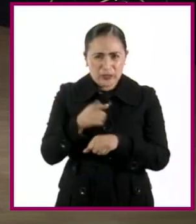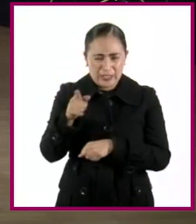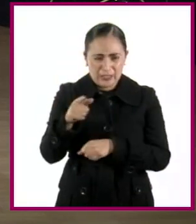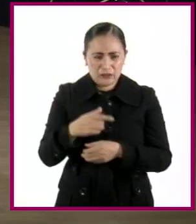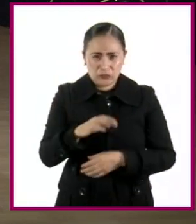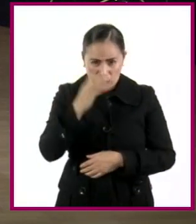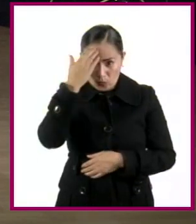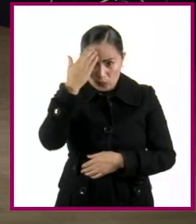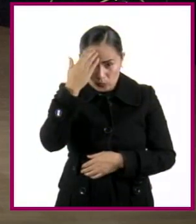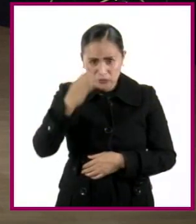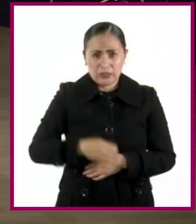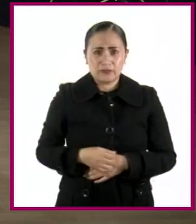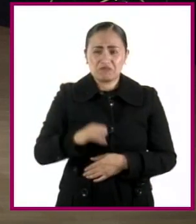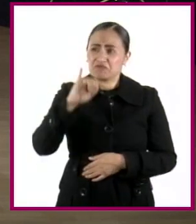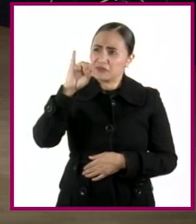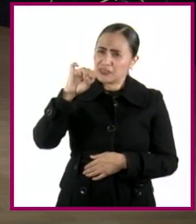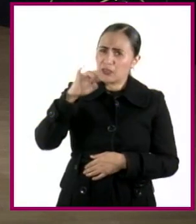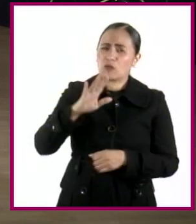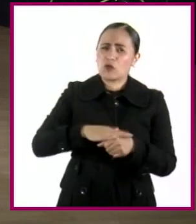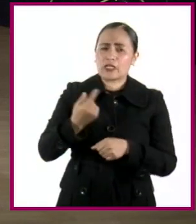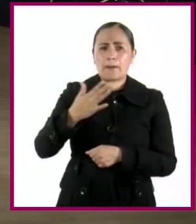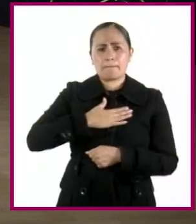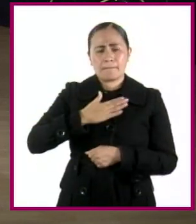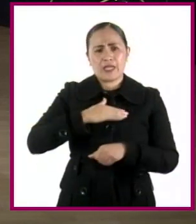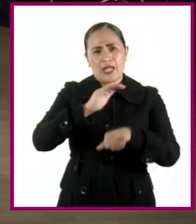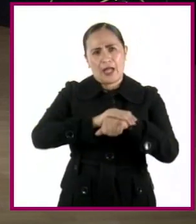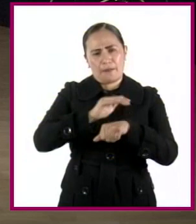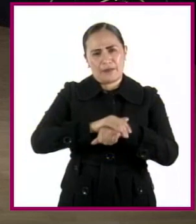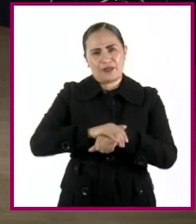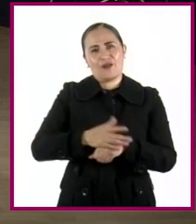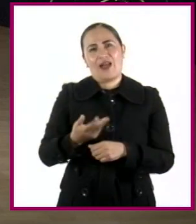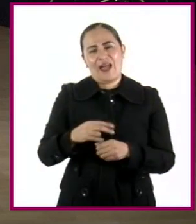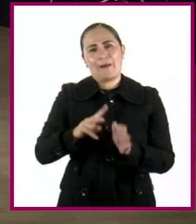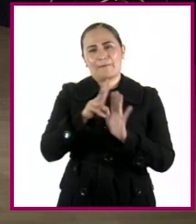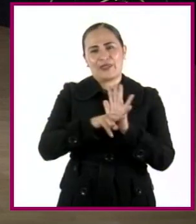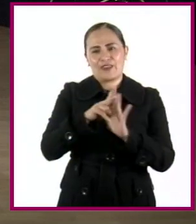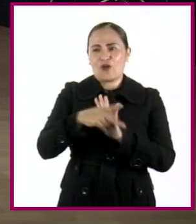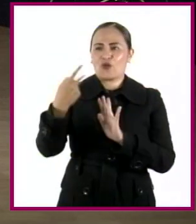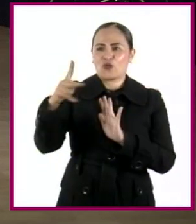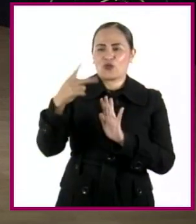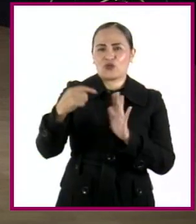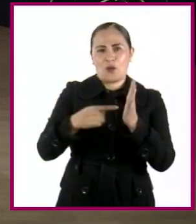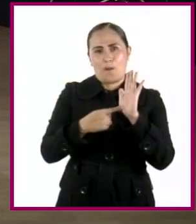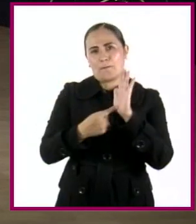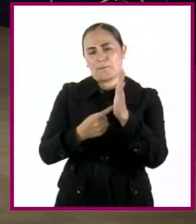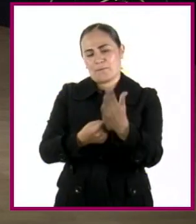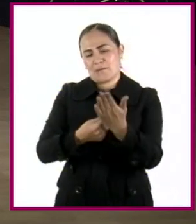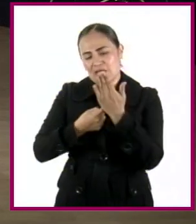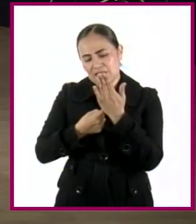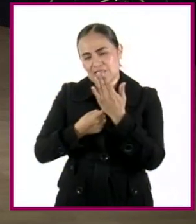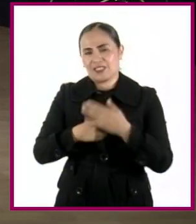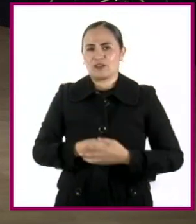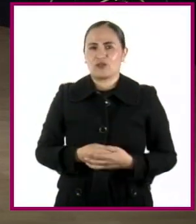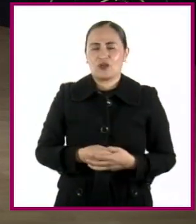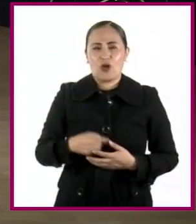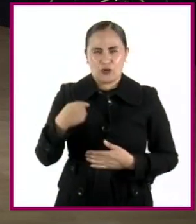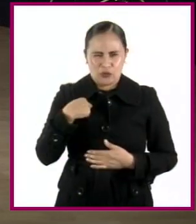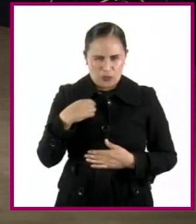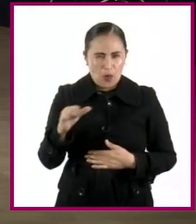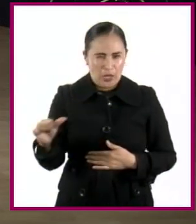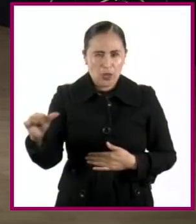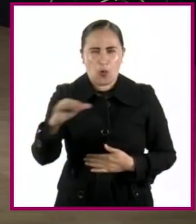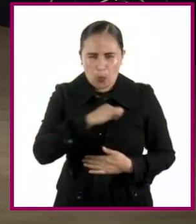¿por? Pues es mi amigo y me enseñó por ahí un videito tuyo. Así que crees que soy egoísta con